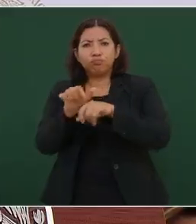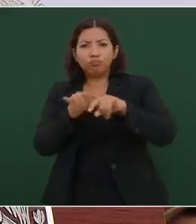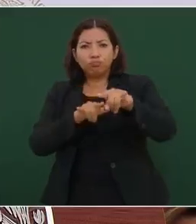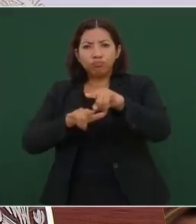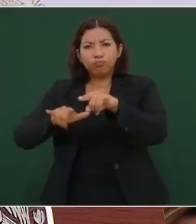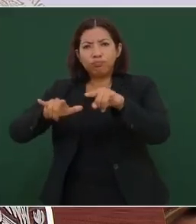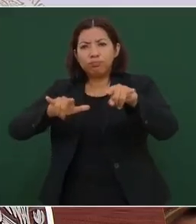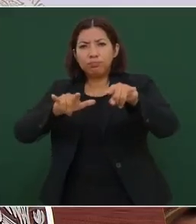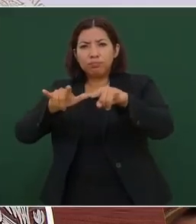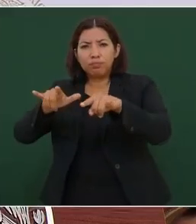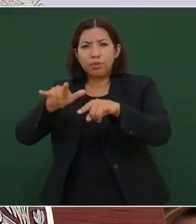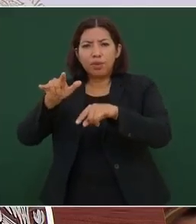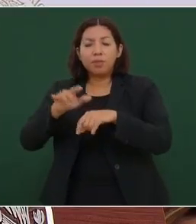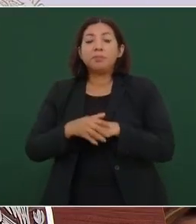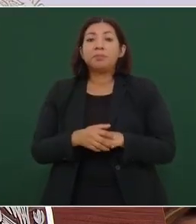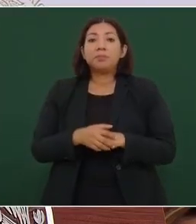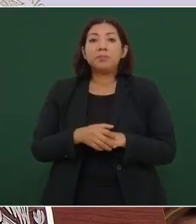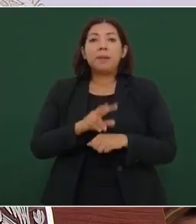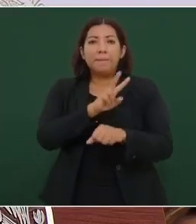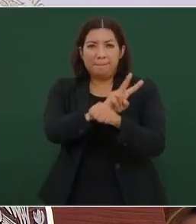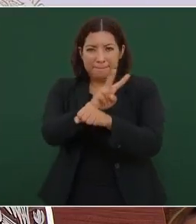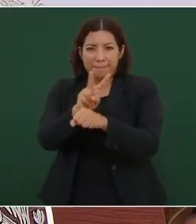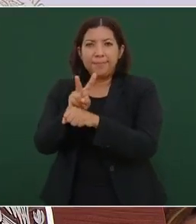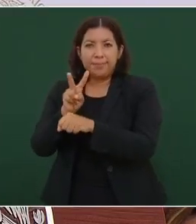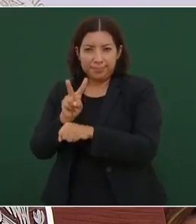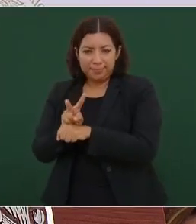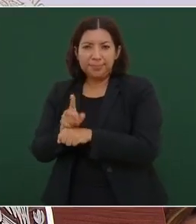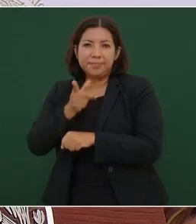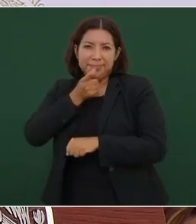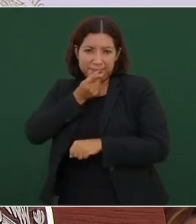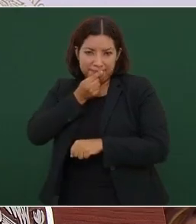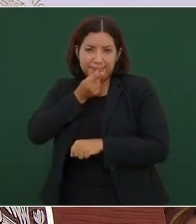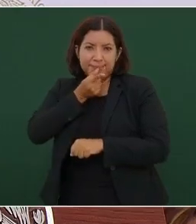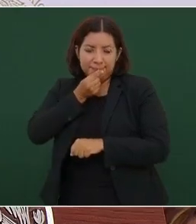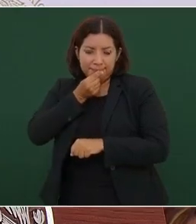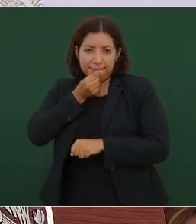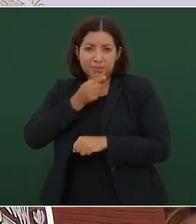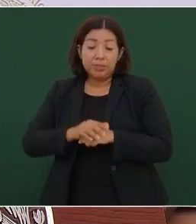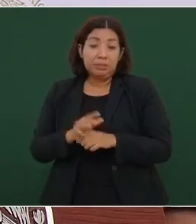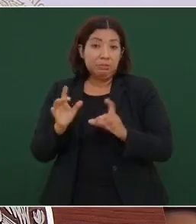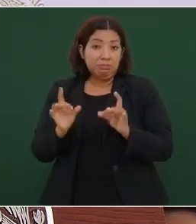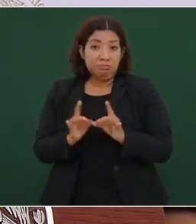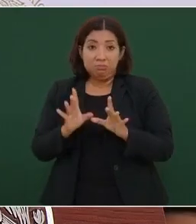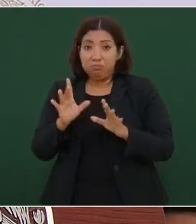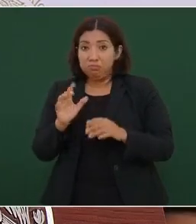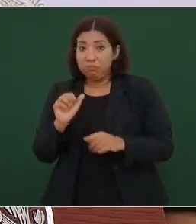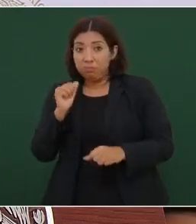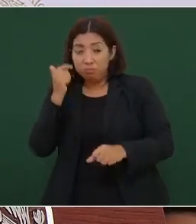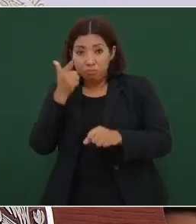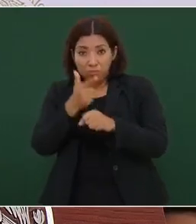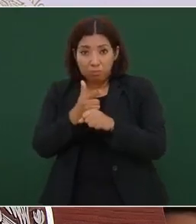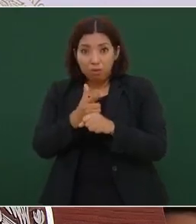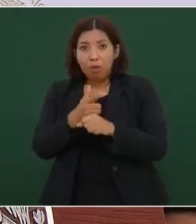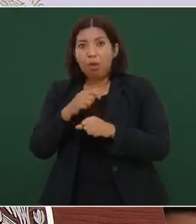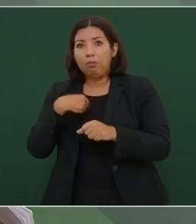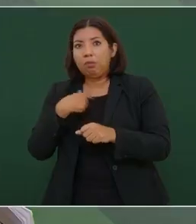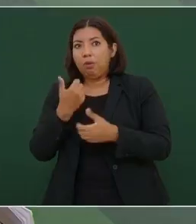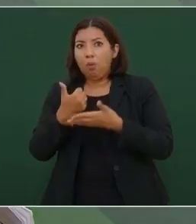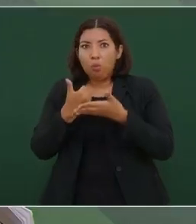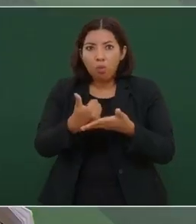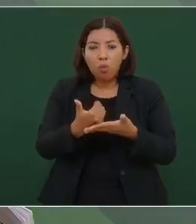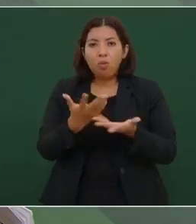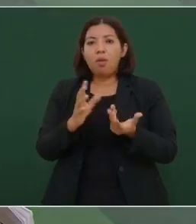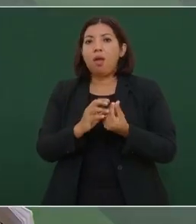áreas de mayor influencia turística, estar pendientes para si hay una necesidad de realizar salvamentos o